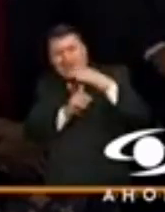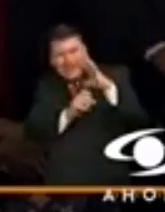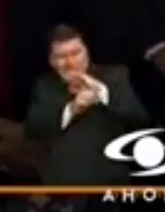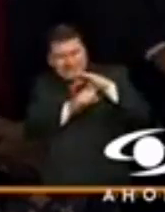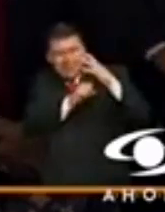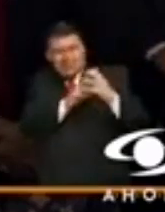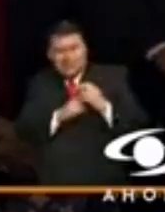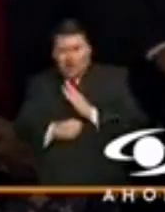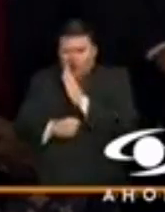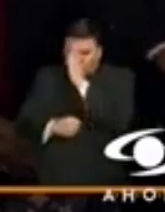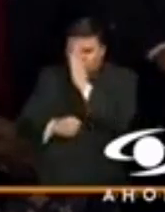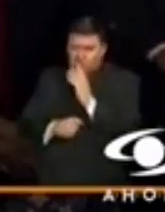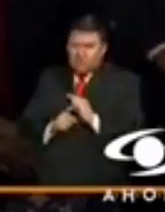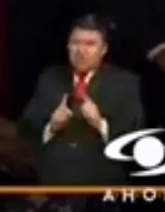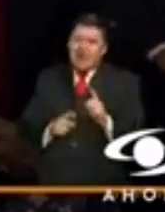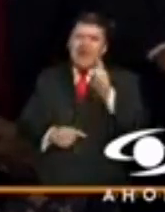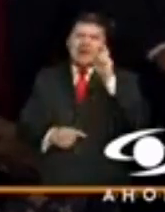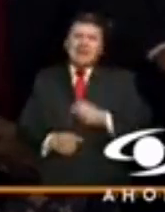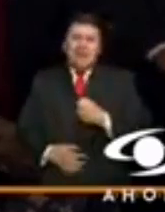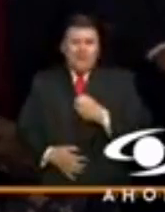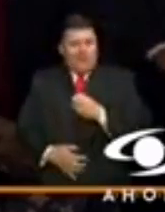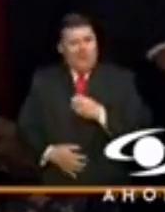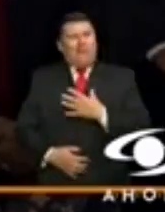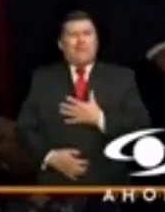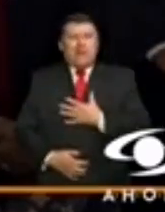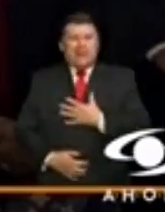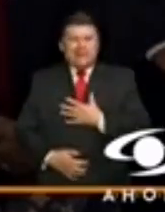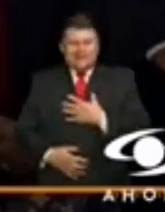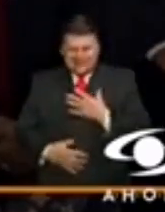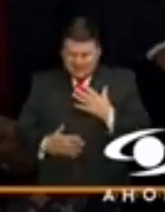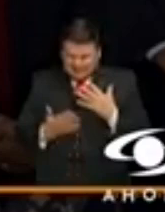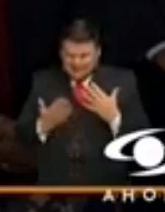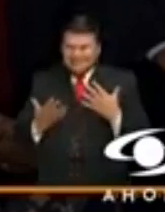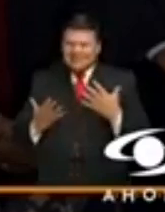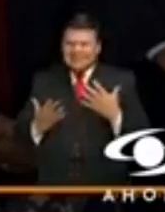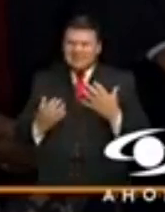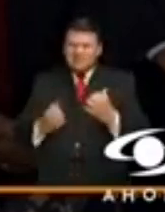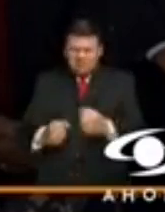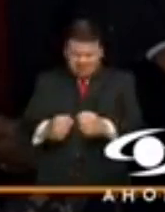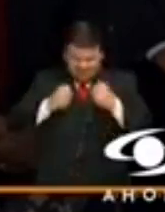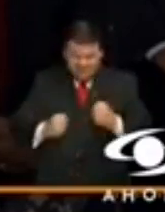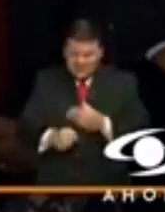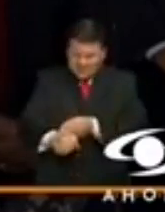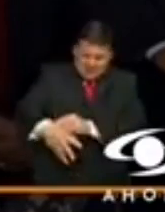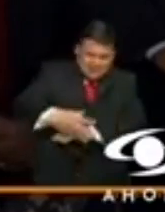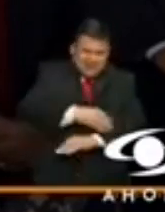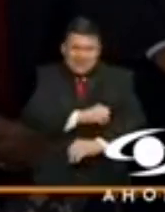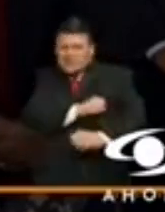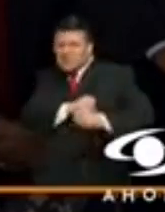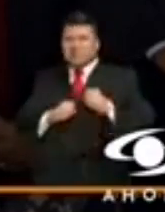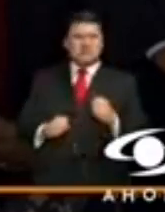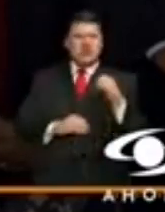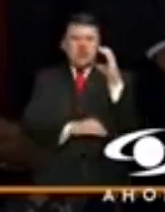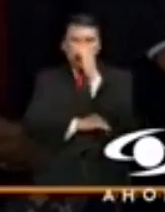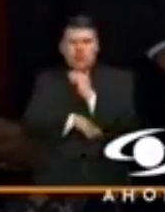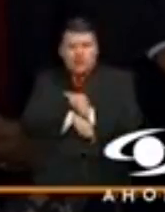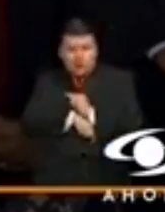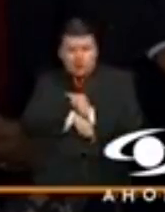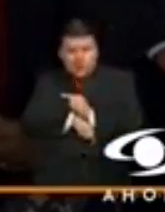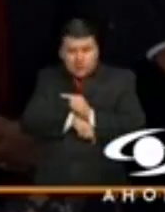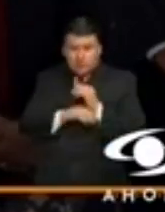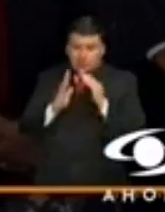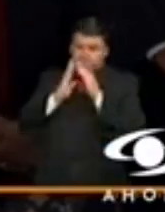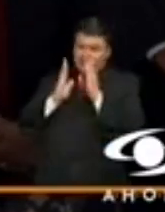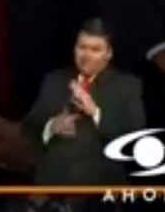nuestros hábitos, pero debe ser una oportunidad para hacer valer nuestra berraquera. Que cada minuto en